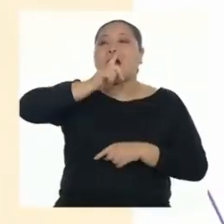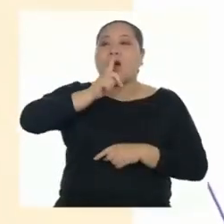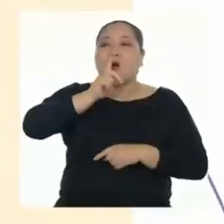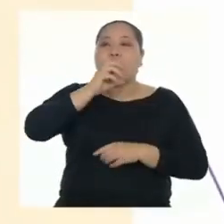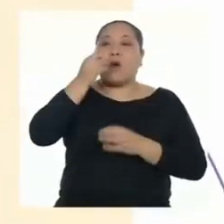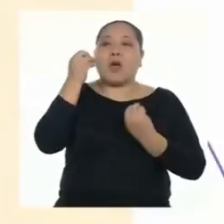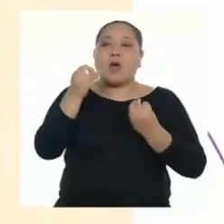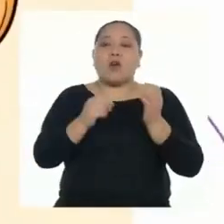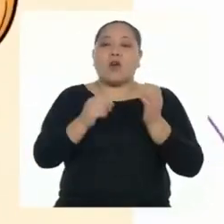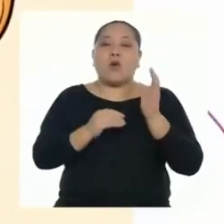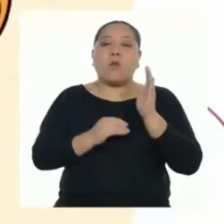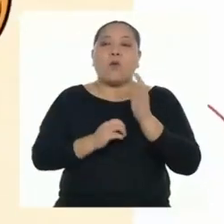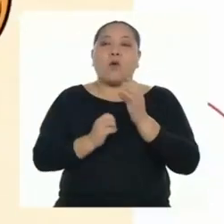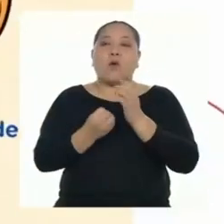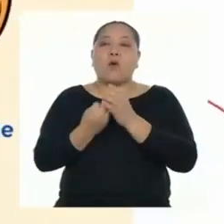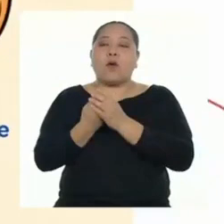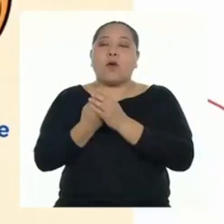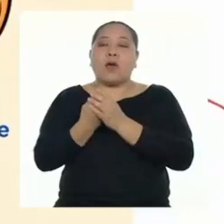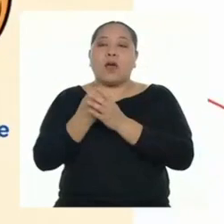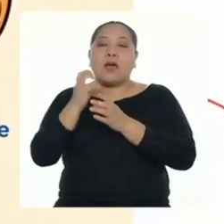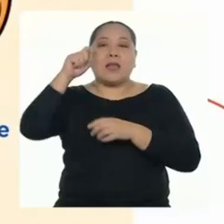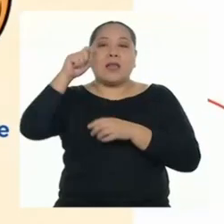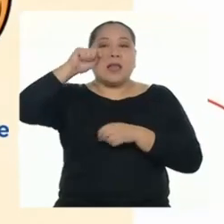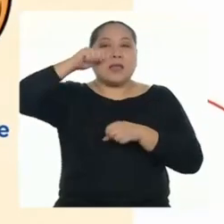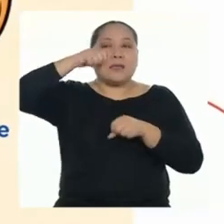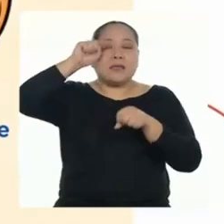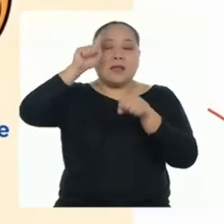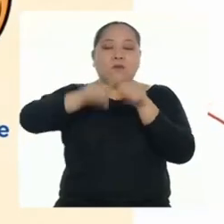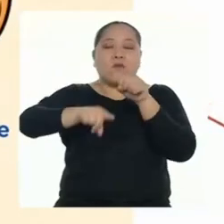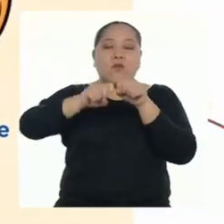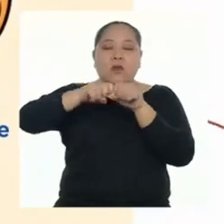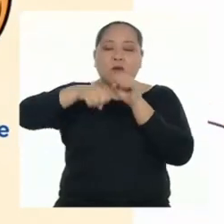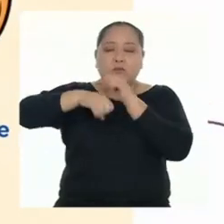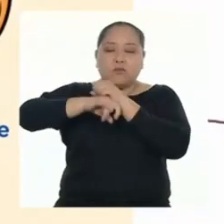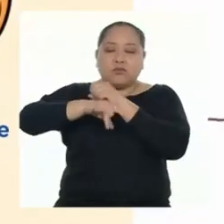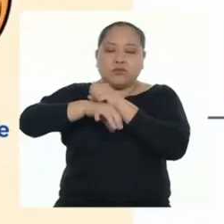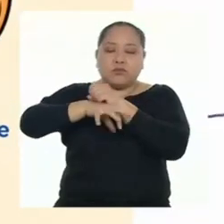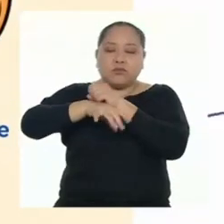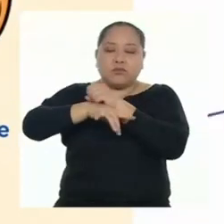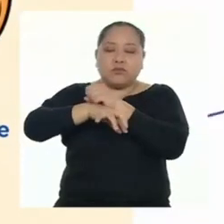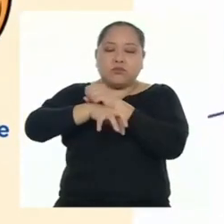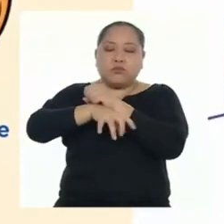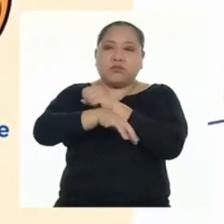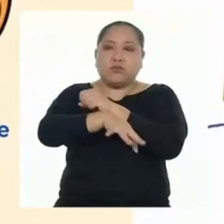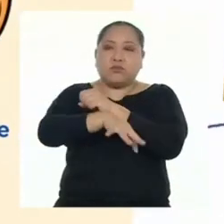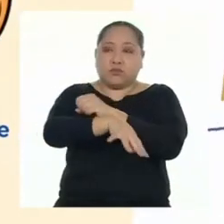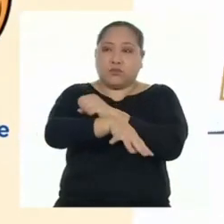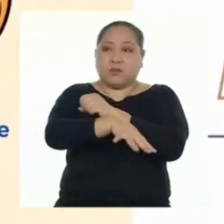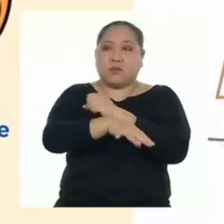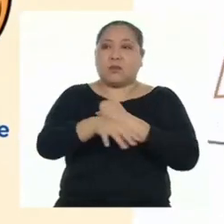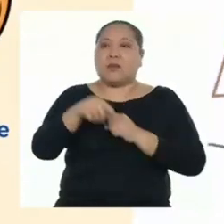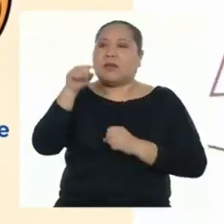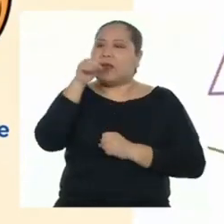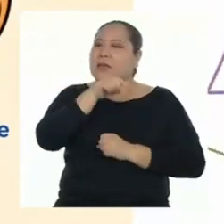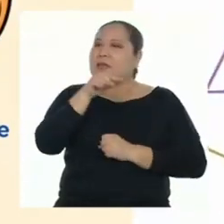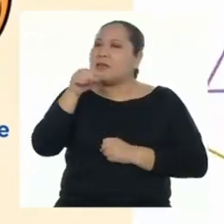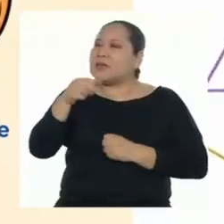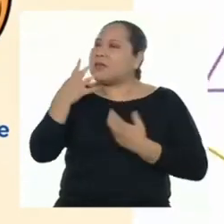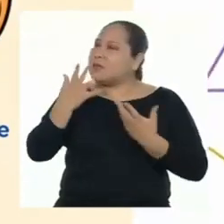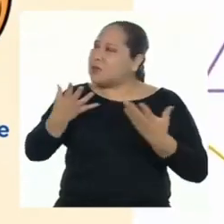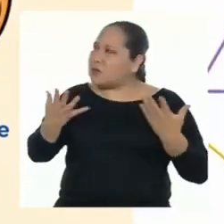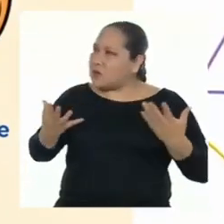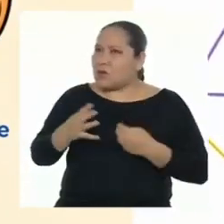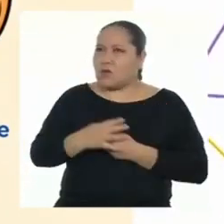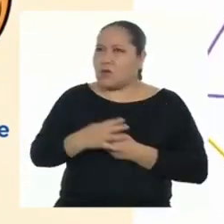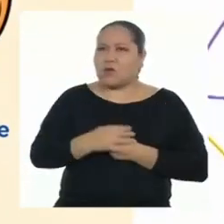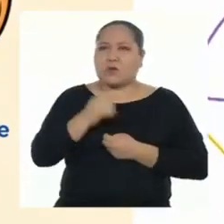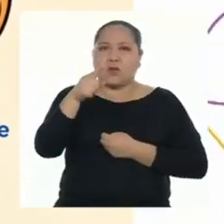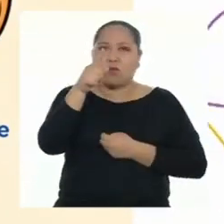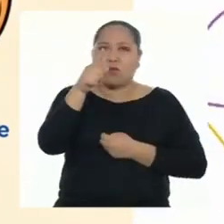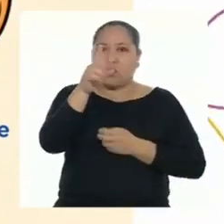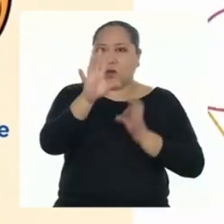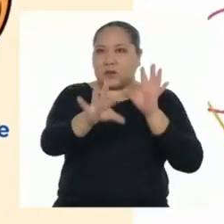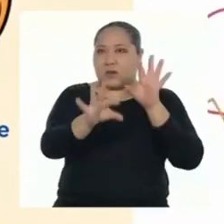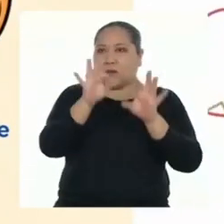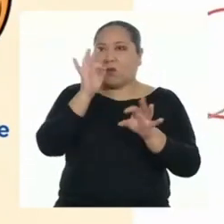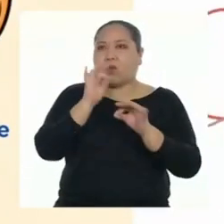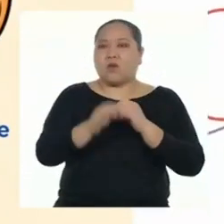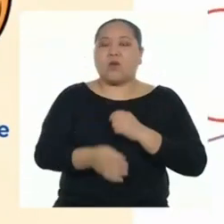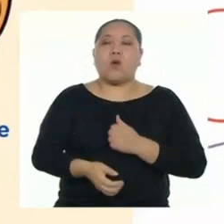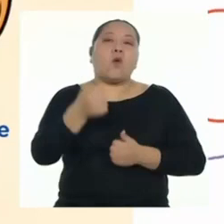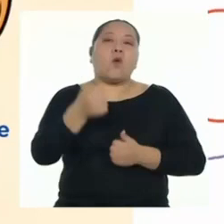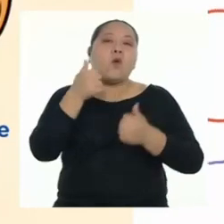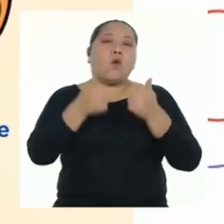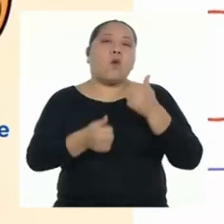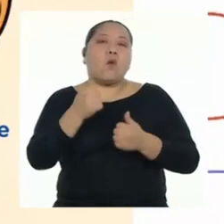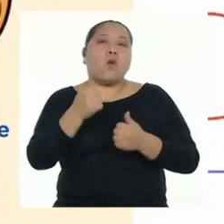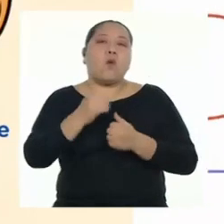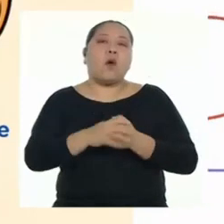y el crecimiento de las raíces de la cebolla. Muy bien. Y de estos factores o elementos que has identificado, ¿cuál